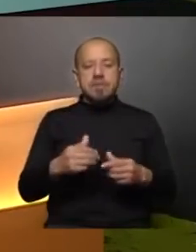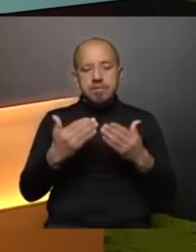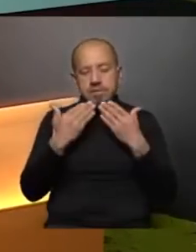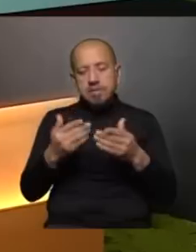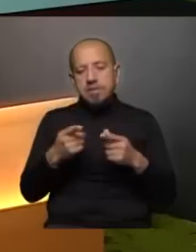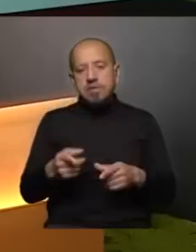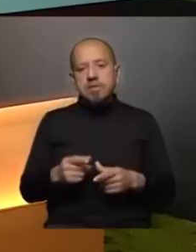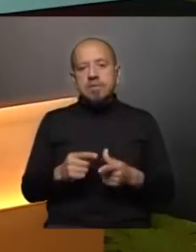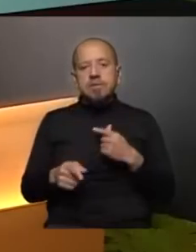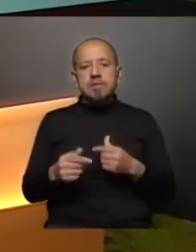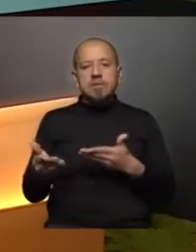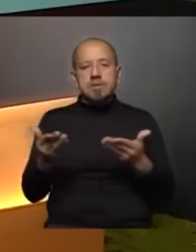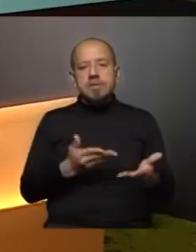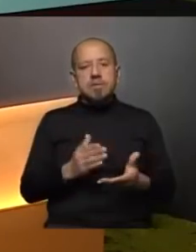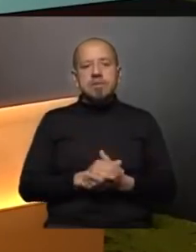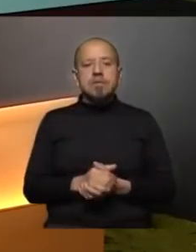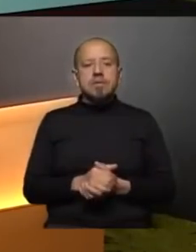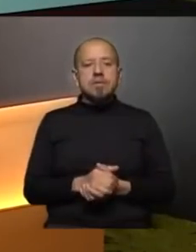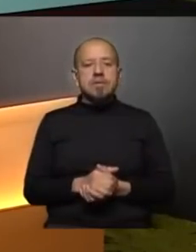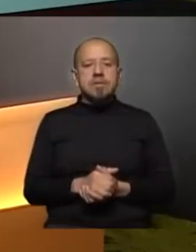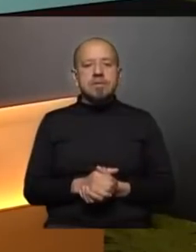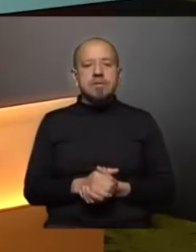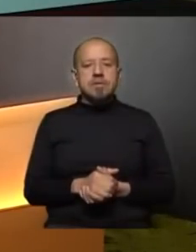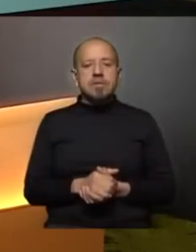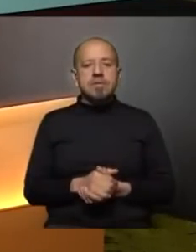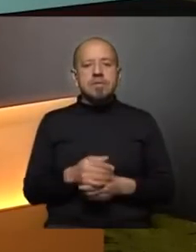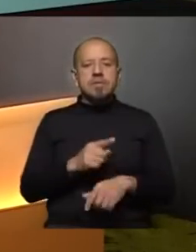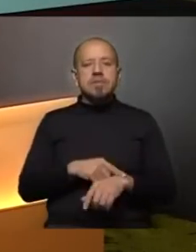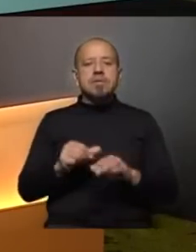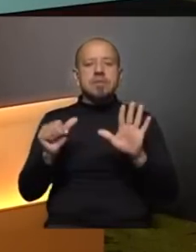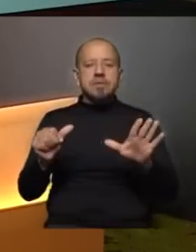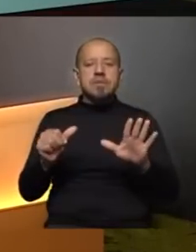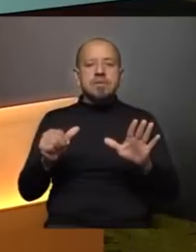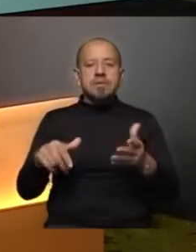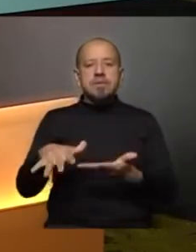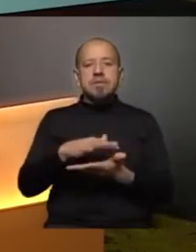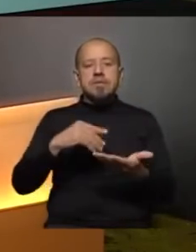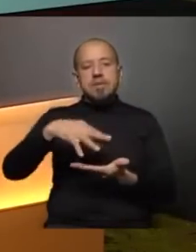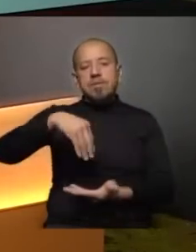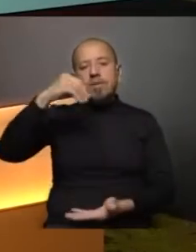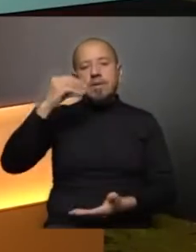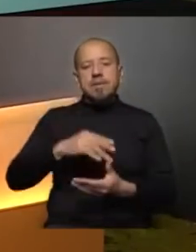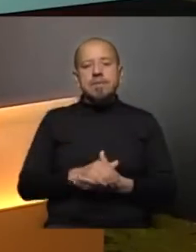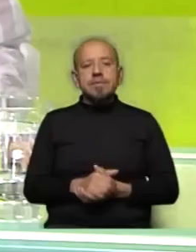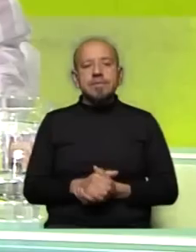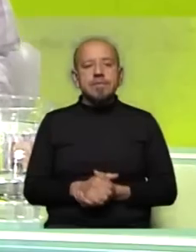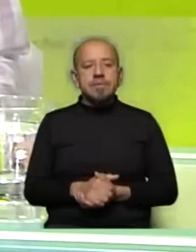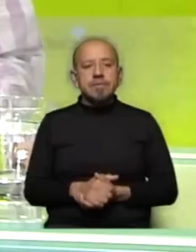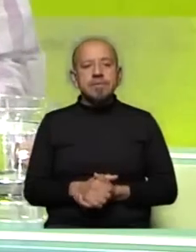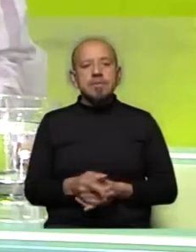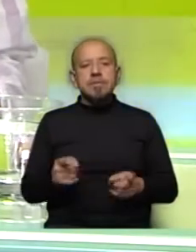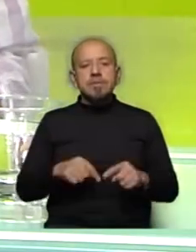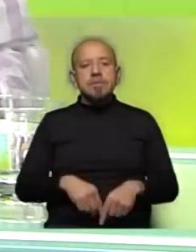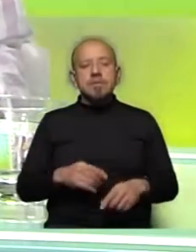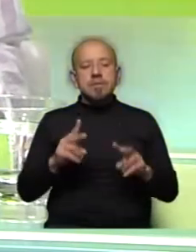usted Por invitarnos y lo esperamos mañana a las 18 horas en la plaza de cagancha muy bien gracias a la vuelta de una breve